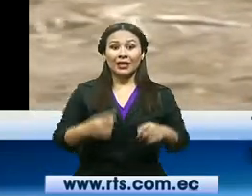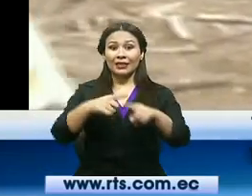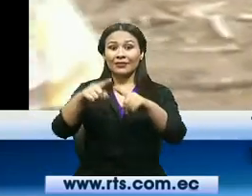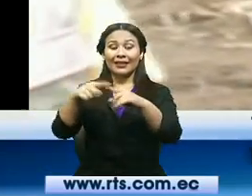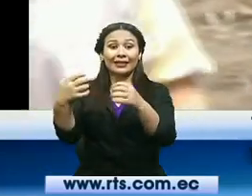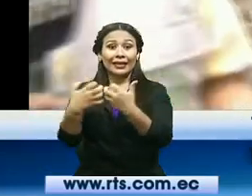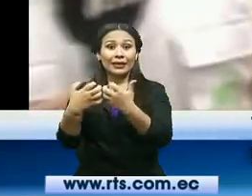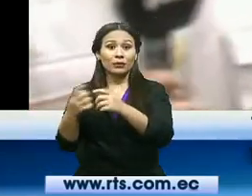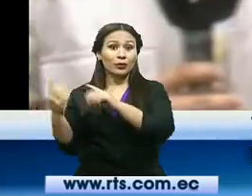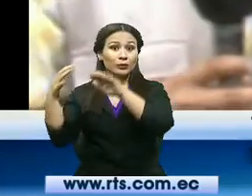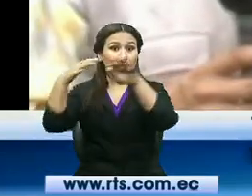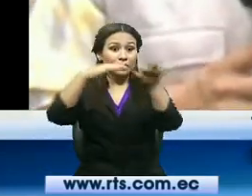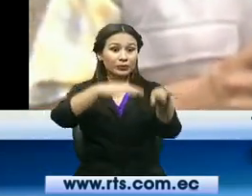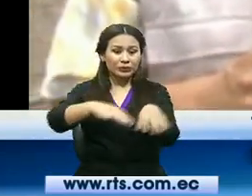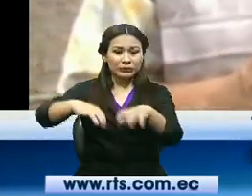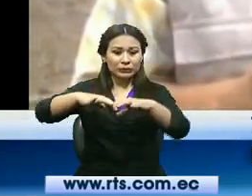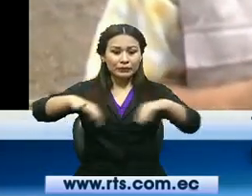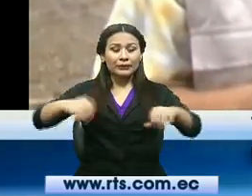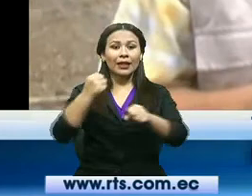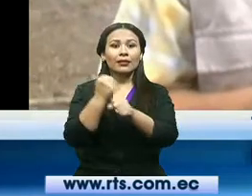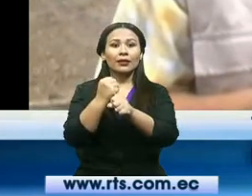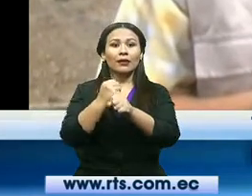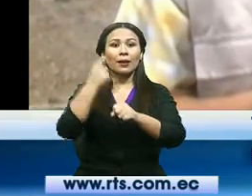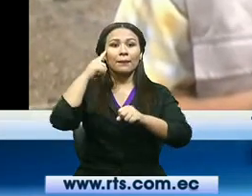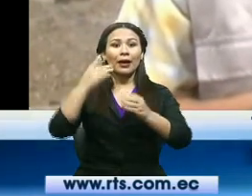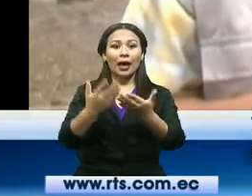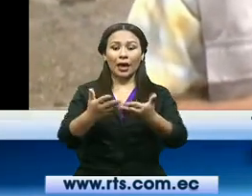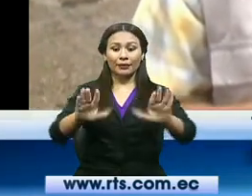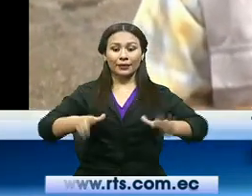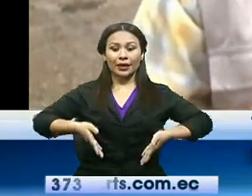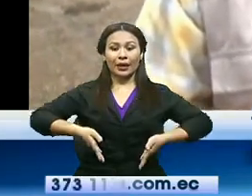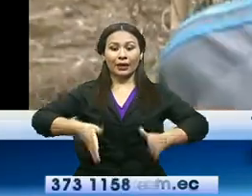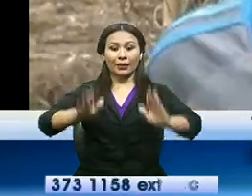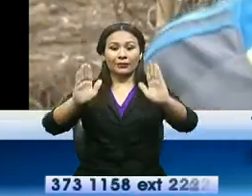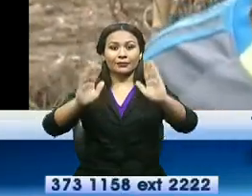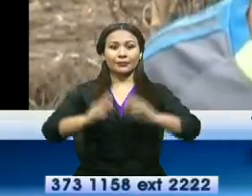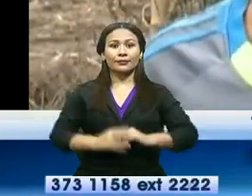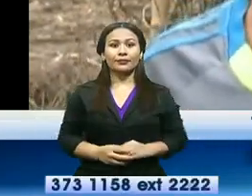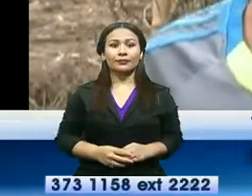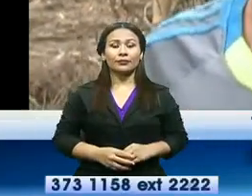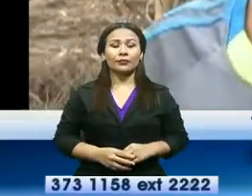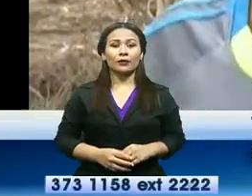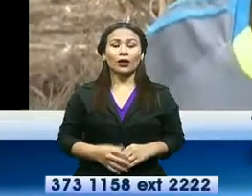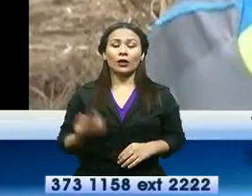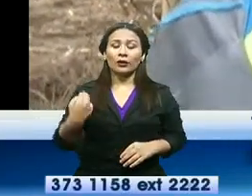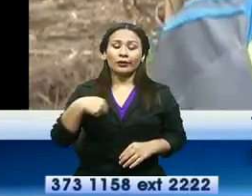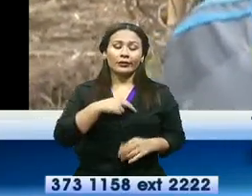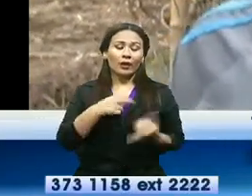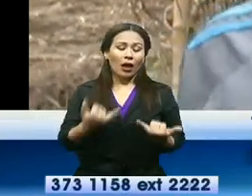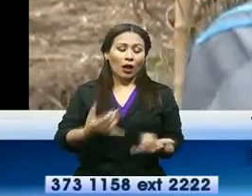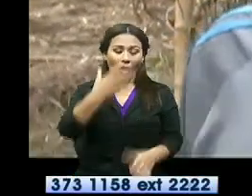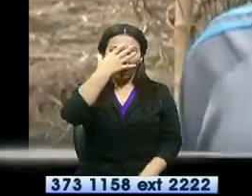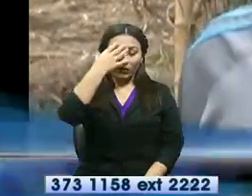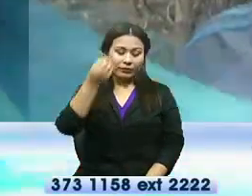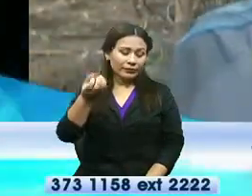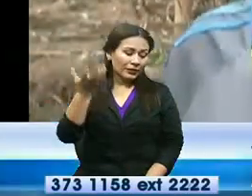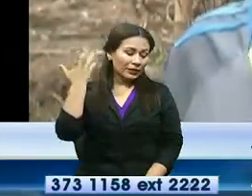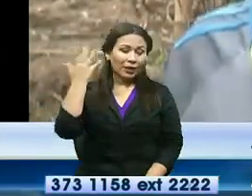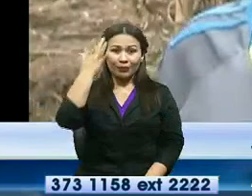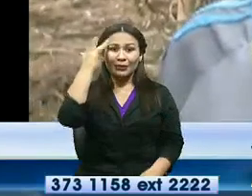continúan trabajando en este sector para reapertura de los caminos vecinales. Hay que dejarlo al olvido porque hasta